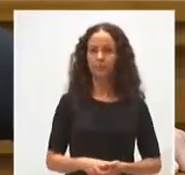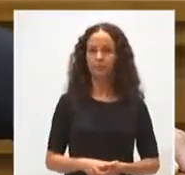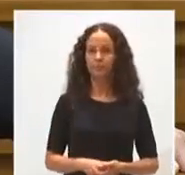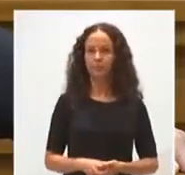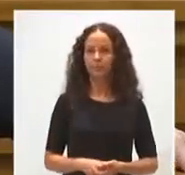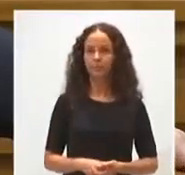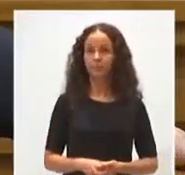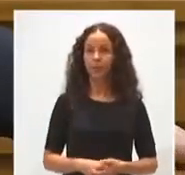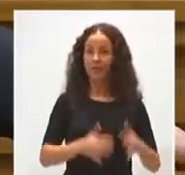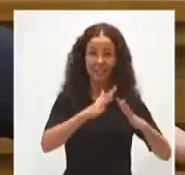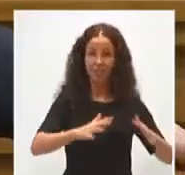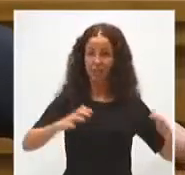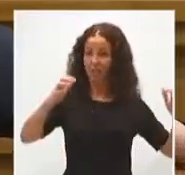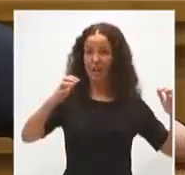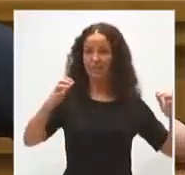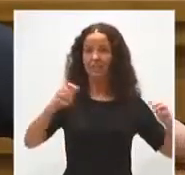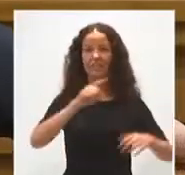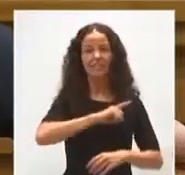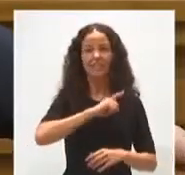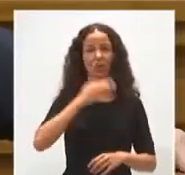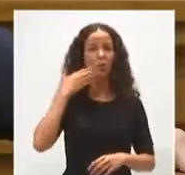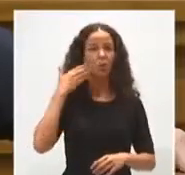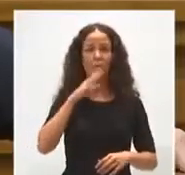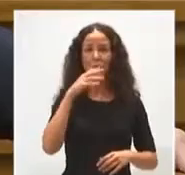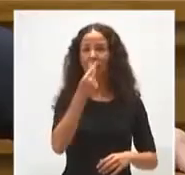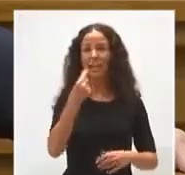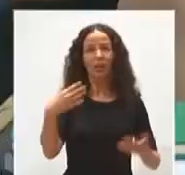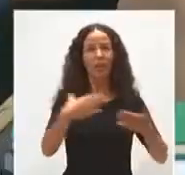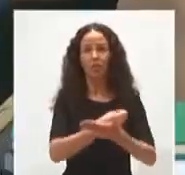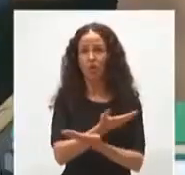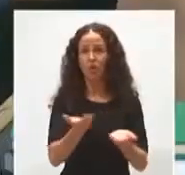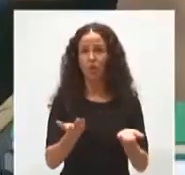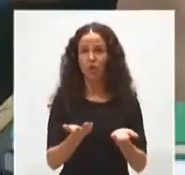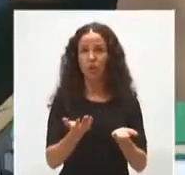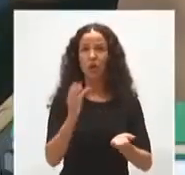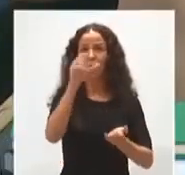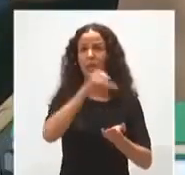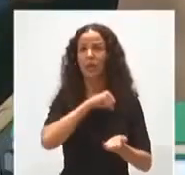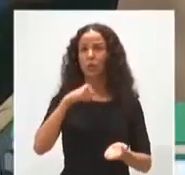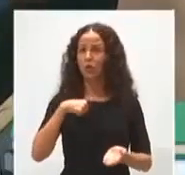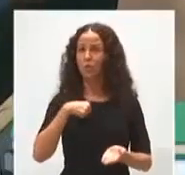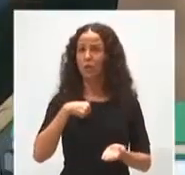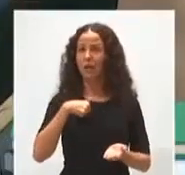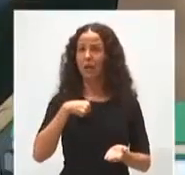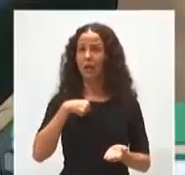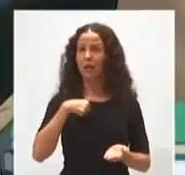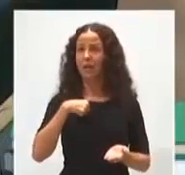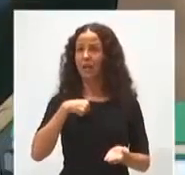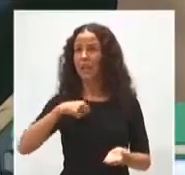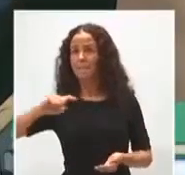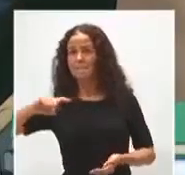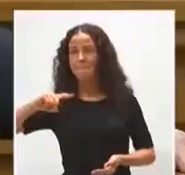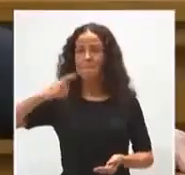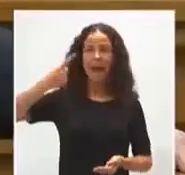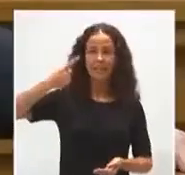señorías creo que es para sentir orgullo porque es dinero de todos somos la región con mucha diferencia que más ha